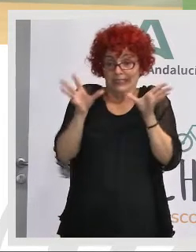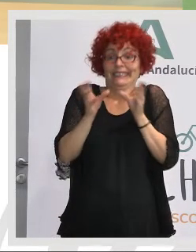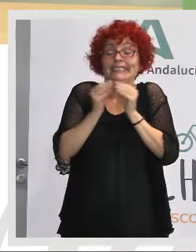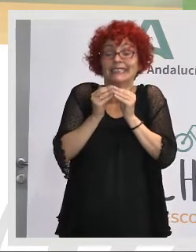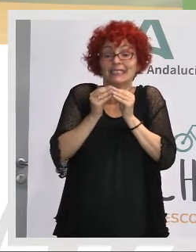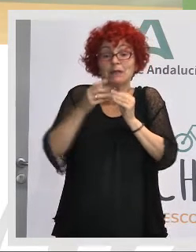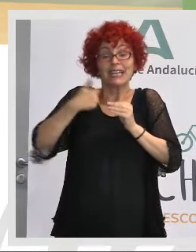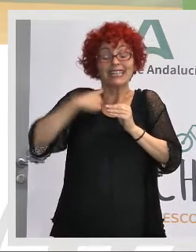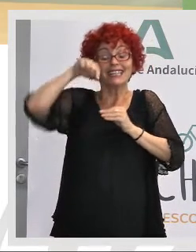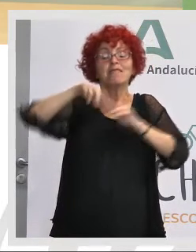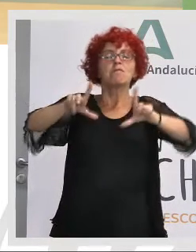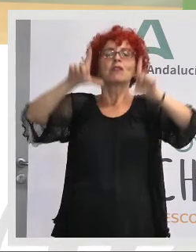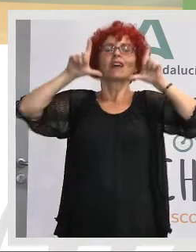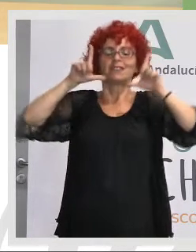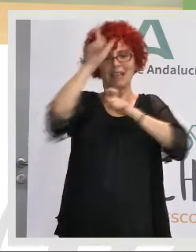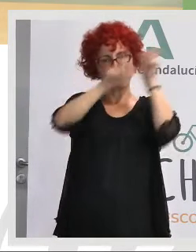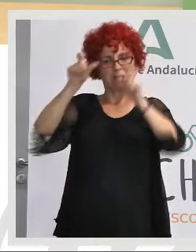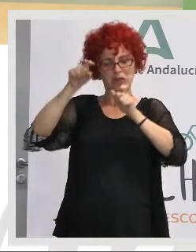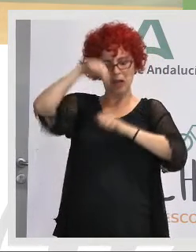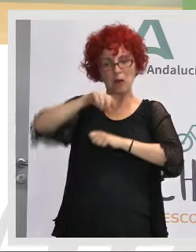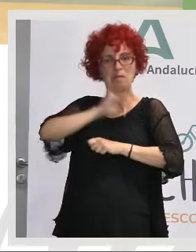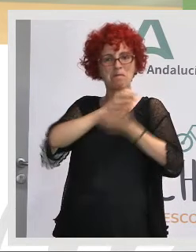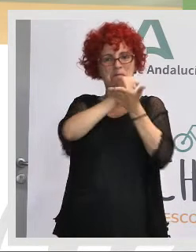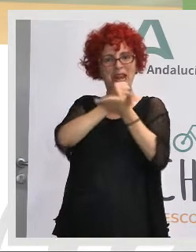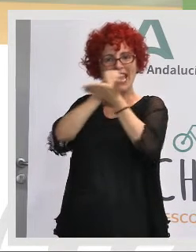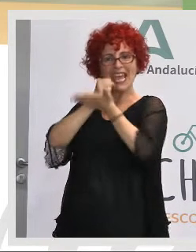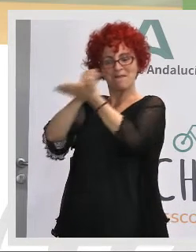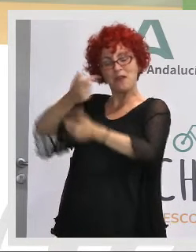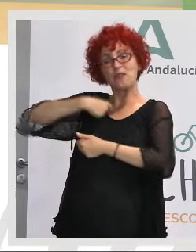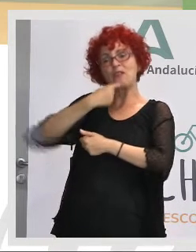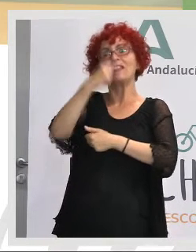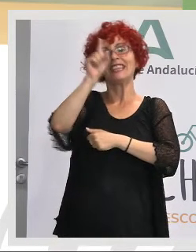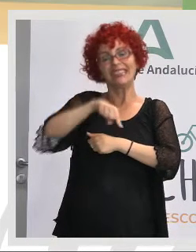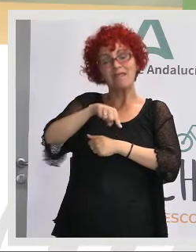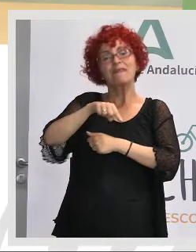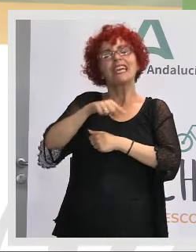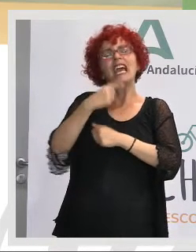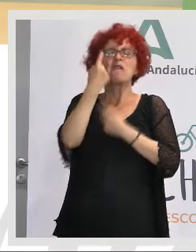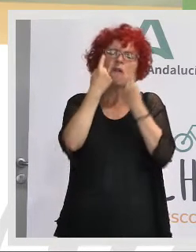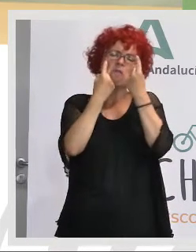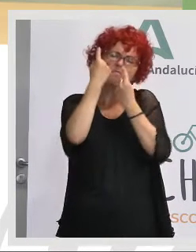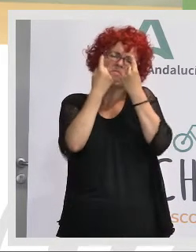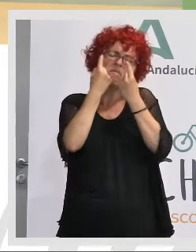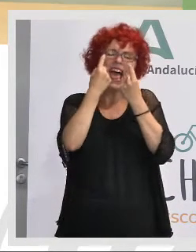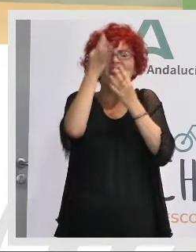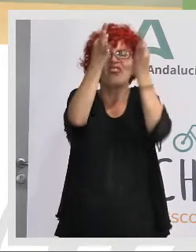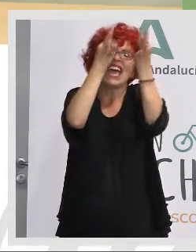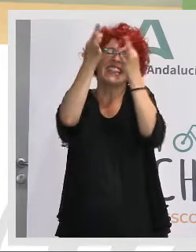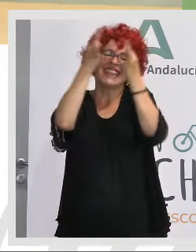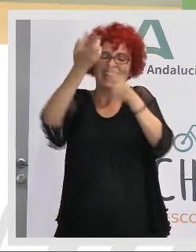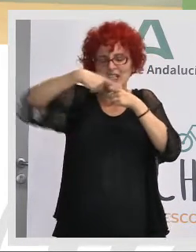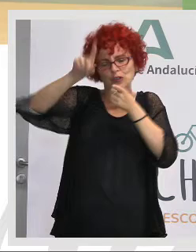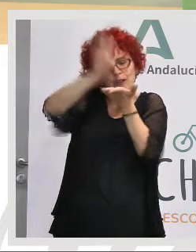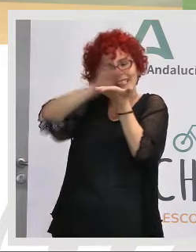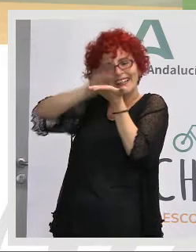pequeños y sobre todo lo que han hecho, que lo vamos a ver. Pero sí voy a dar alguna pincelada de lo que hemos